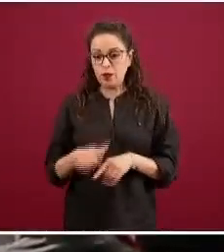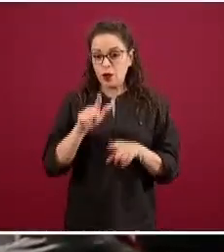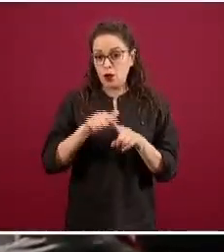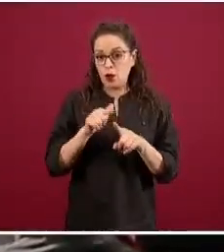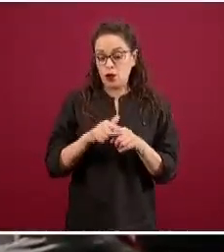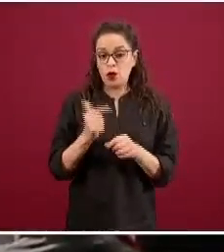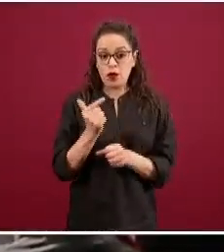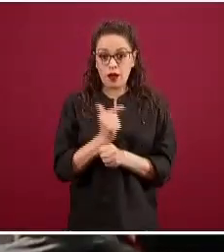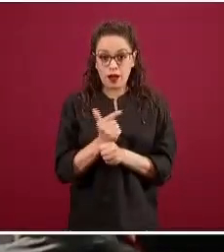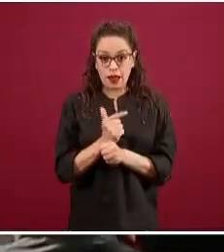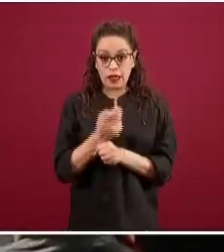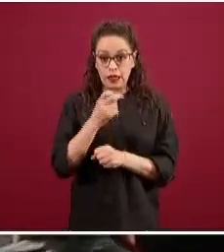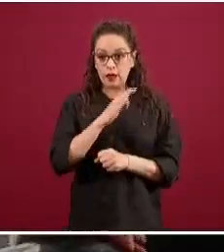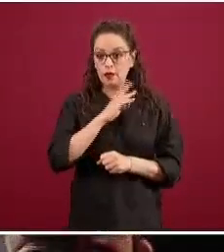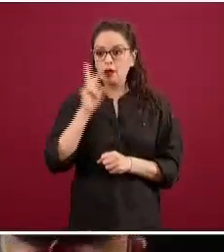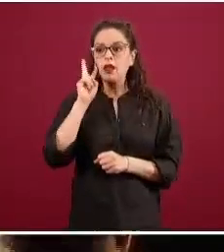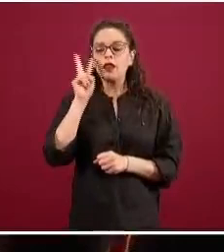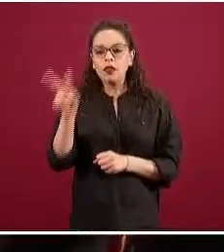cómo ocurrió